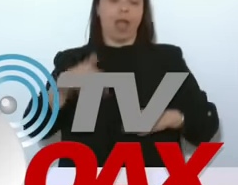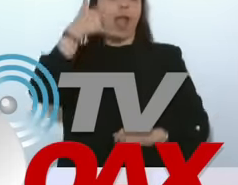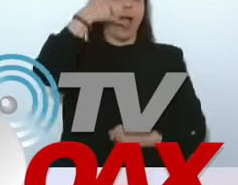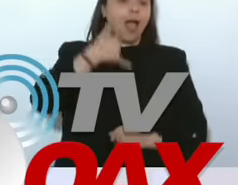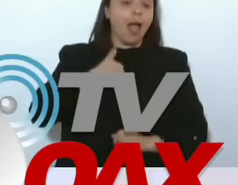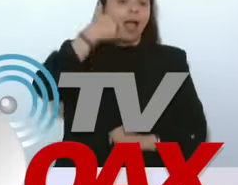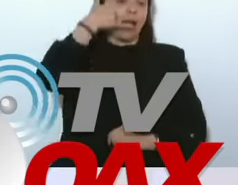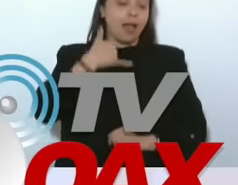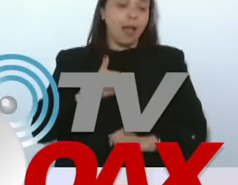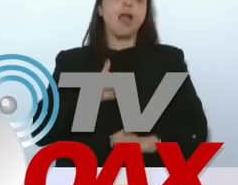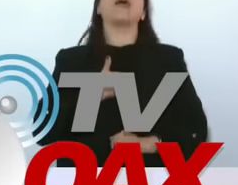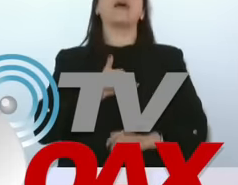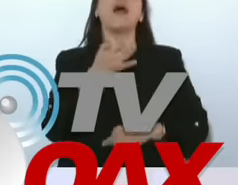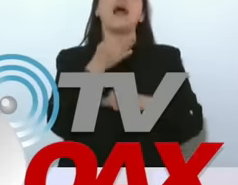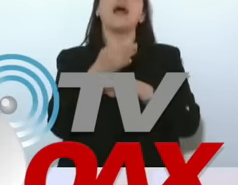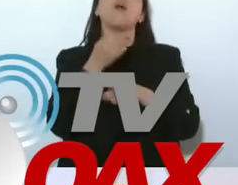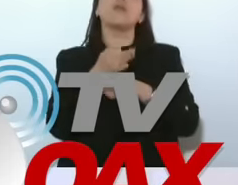para